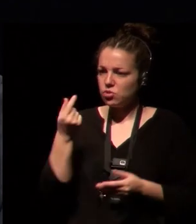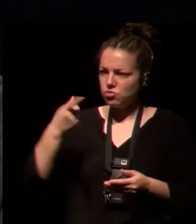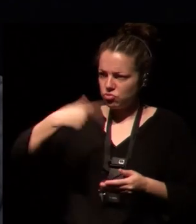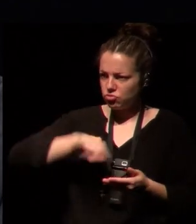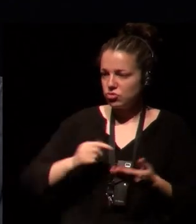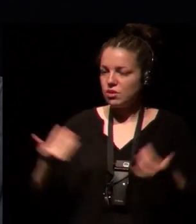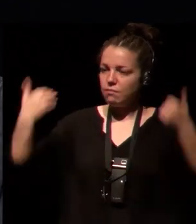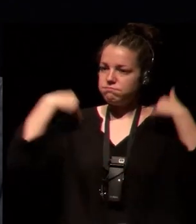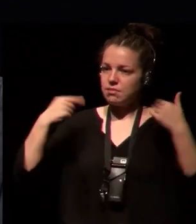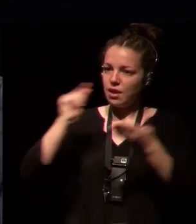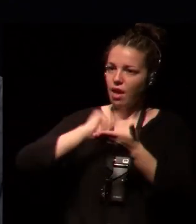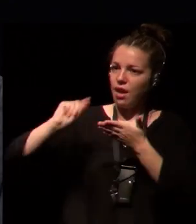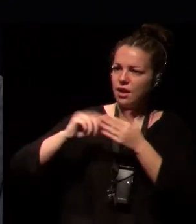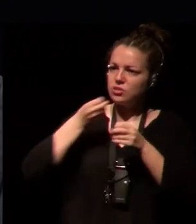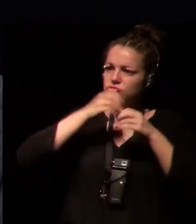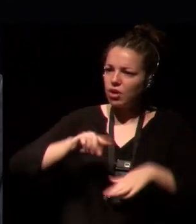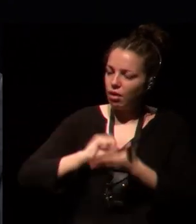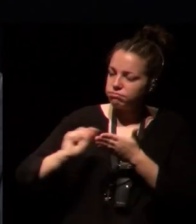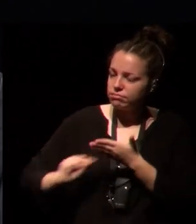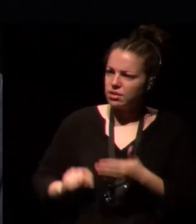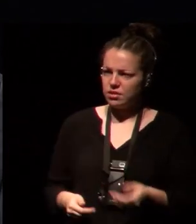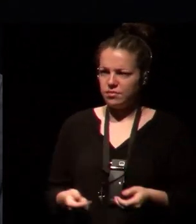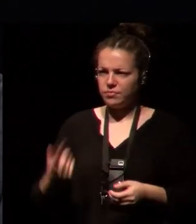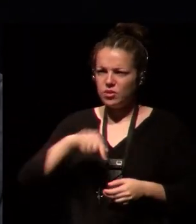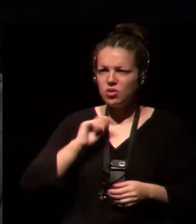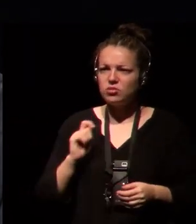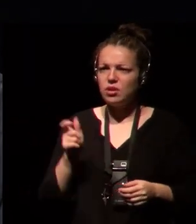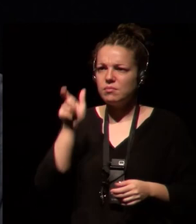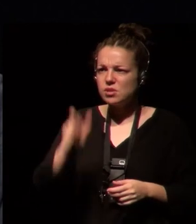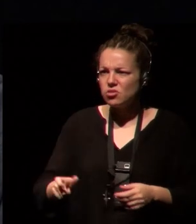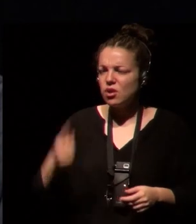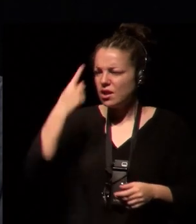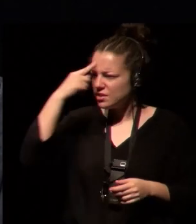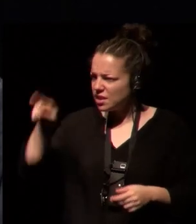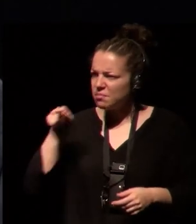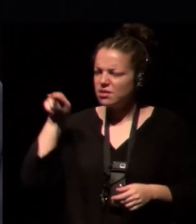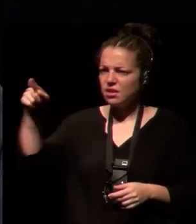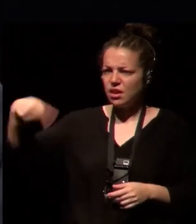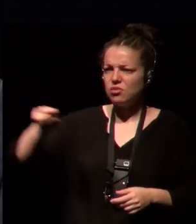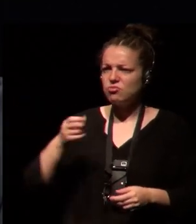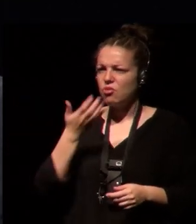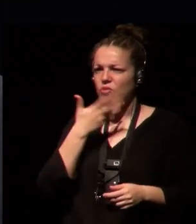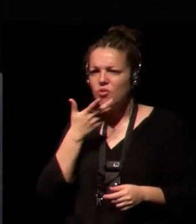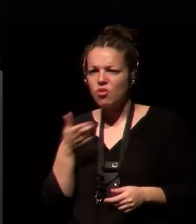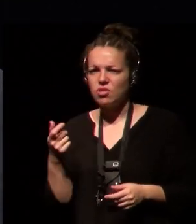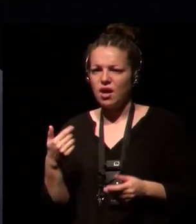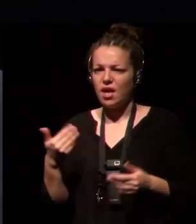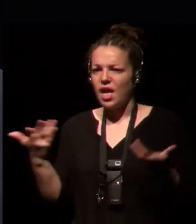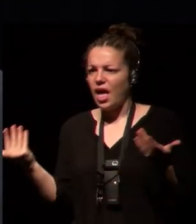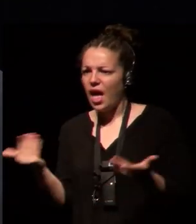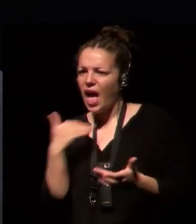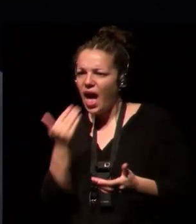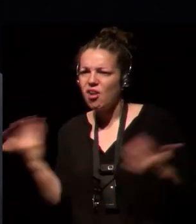que las personas sepan, que conozcan, que hagan algo there en relación con estos asuntos? Story, desde luego you que see. Hay un